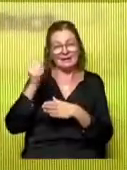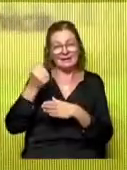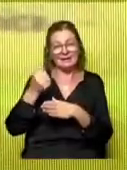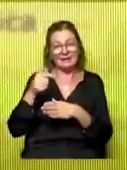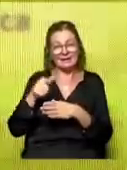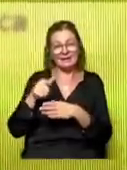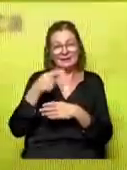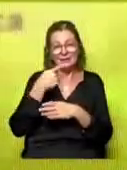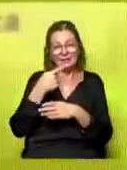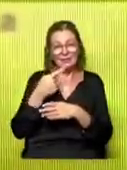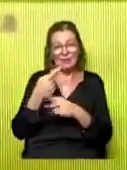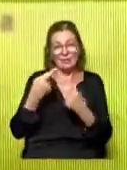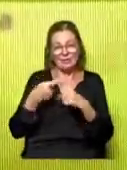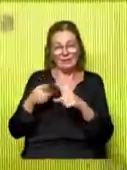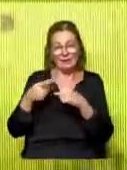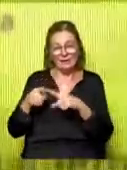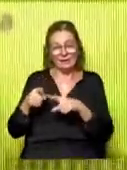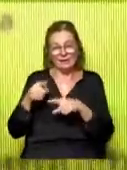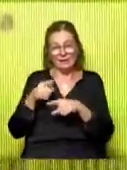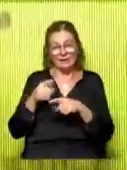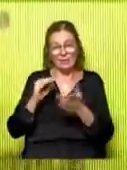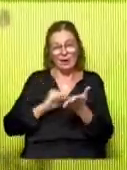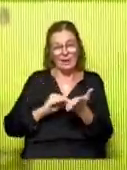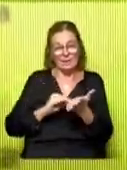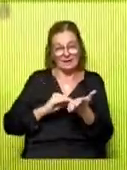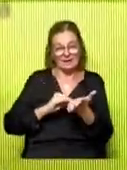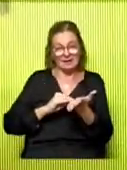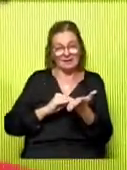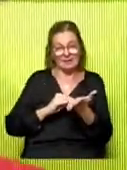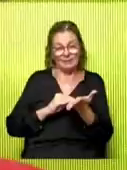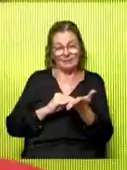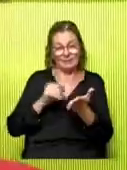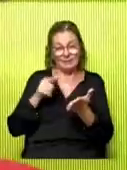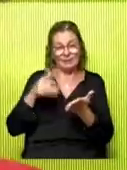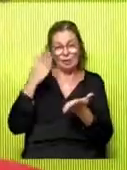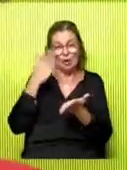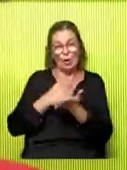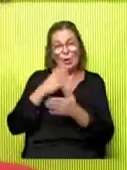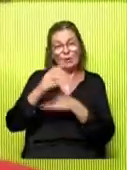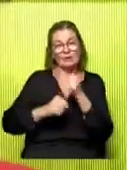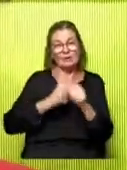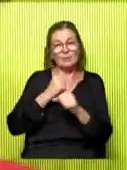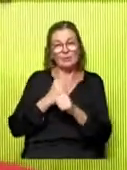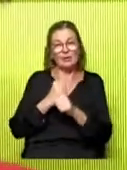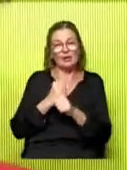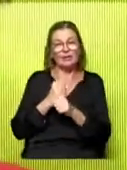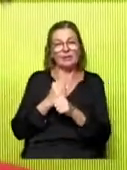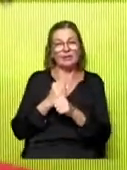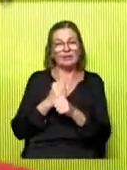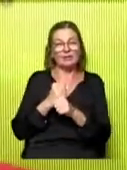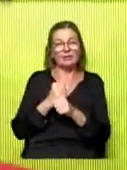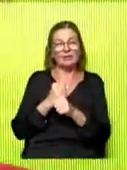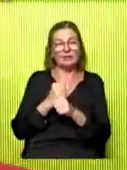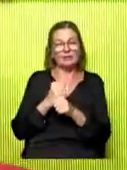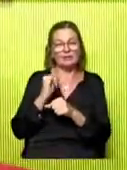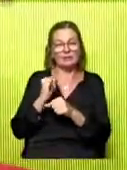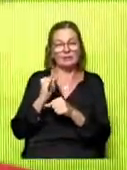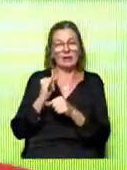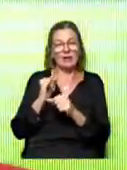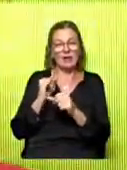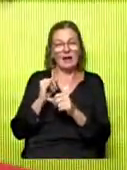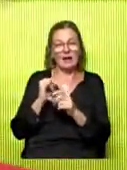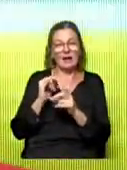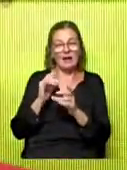con respecto a lo que ha sido la administración de estos últimos años. Si bien hay una